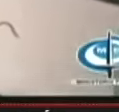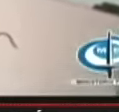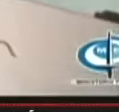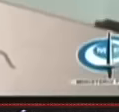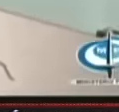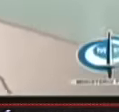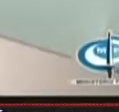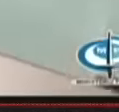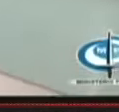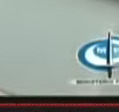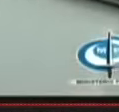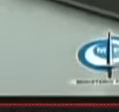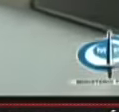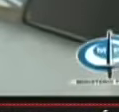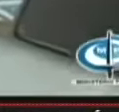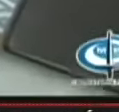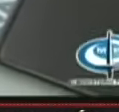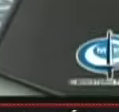favor